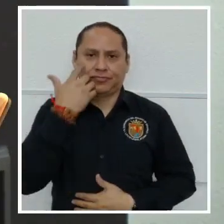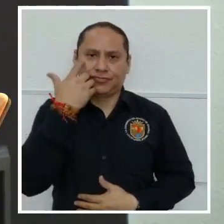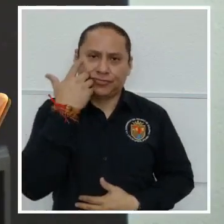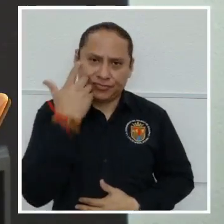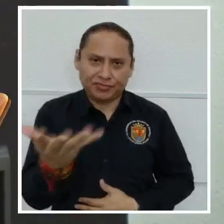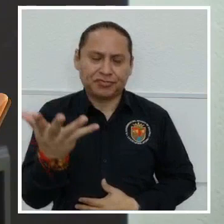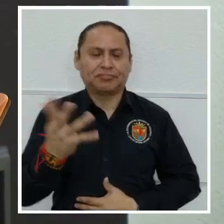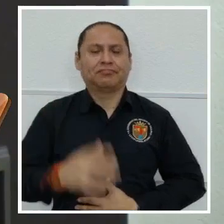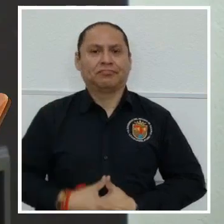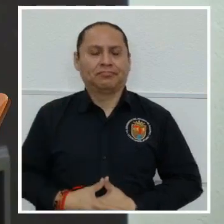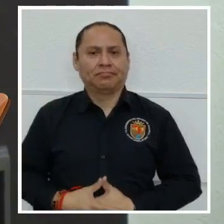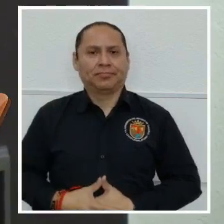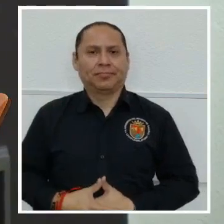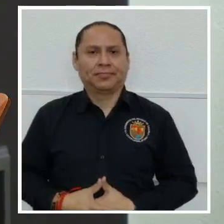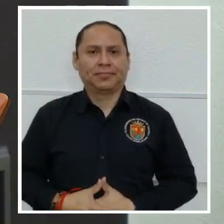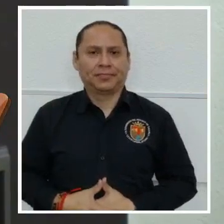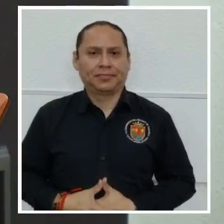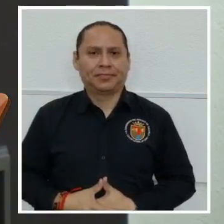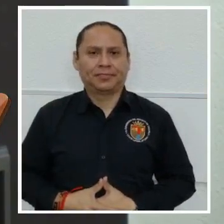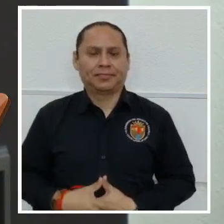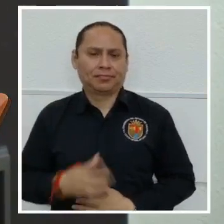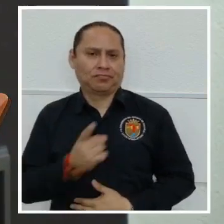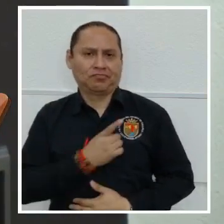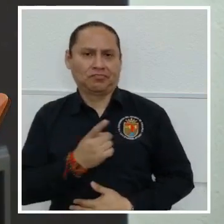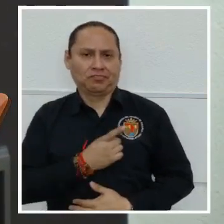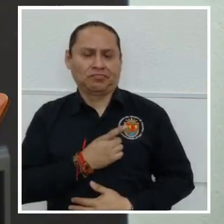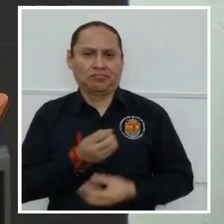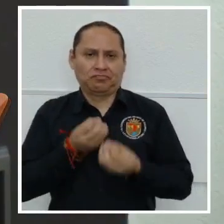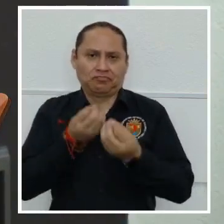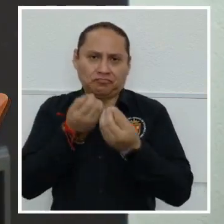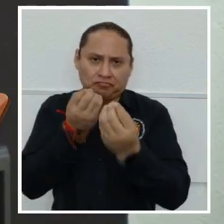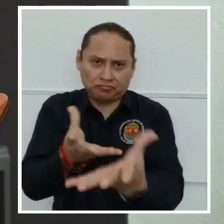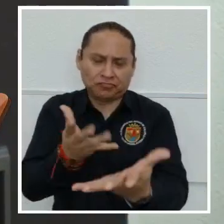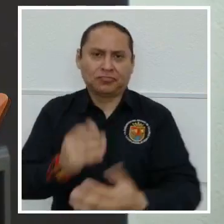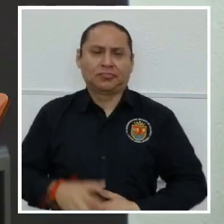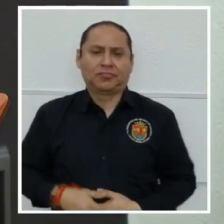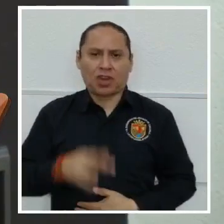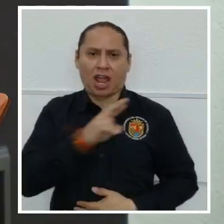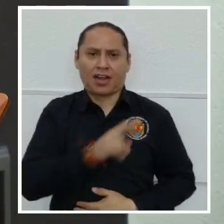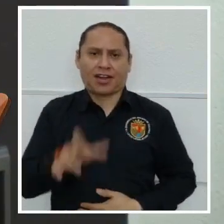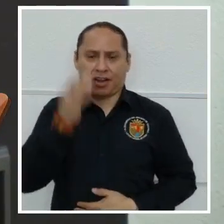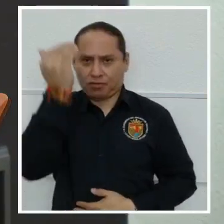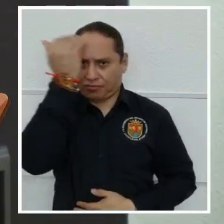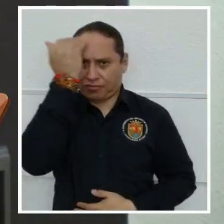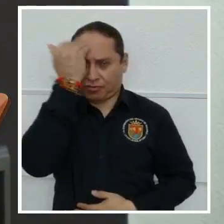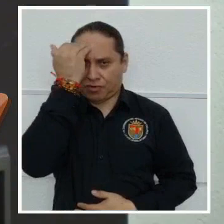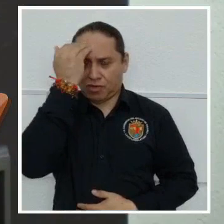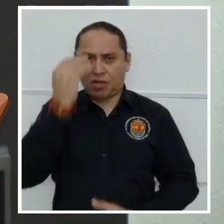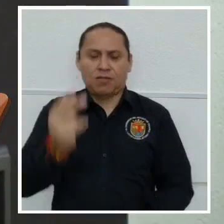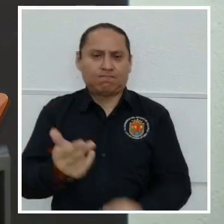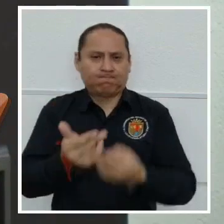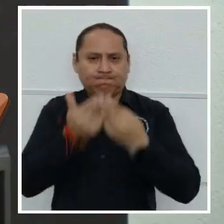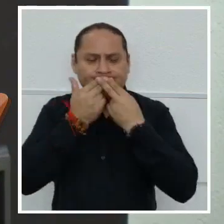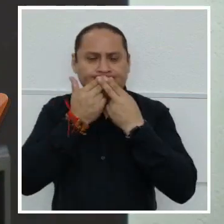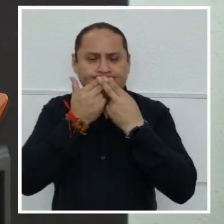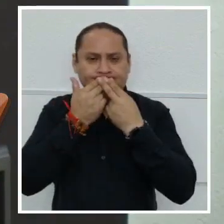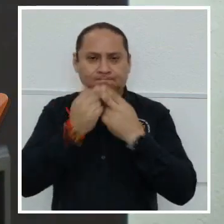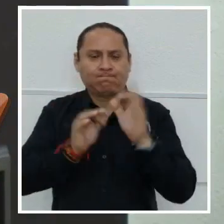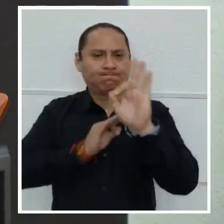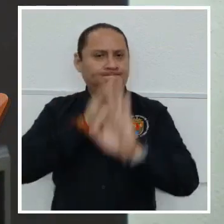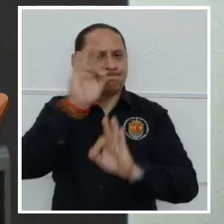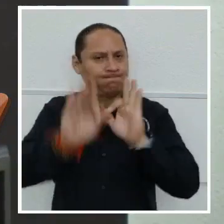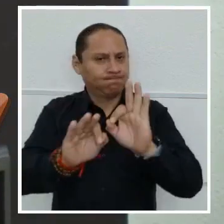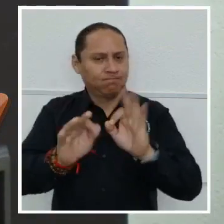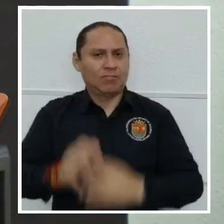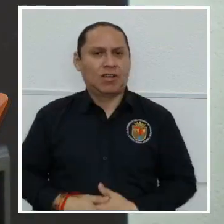de manera particular expresar mi reconocimiento mi afecto a un